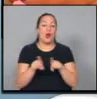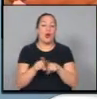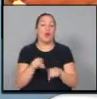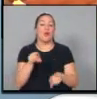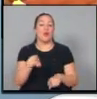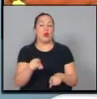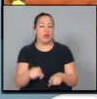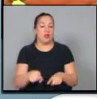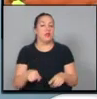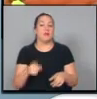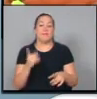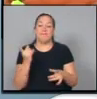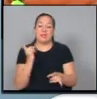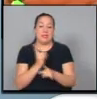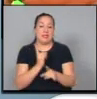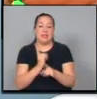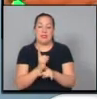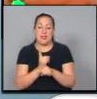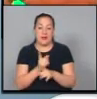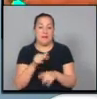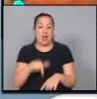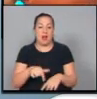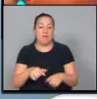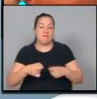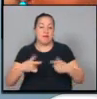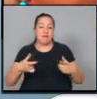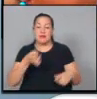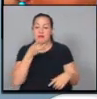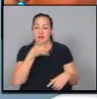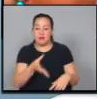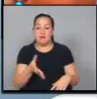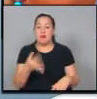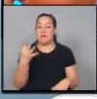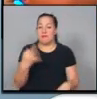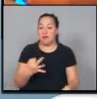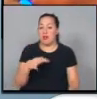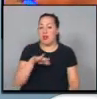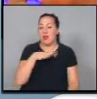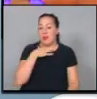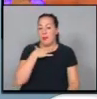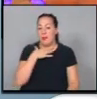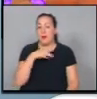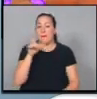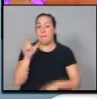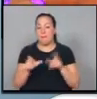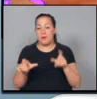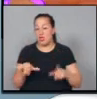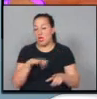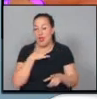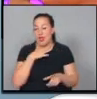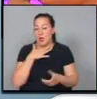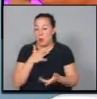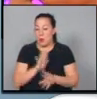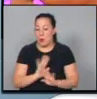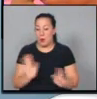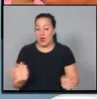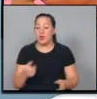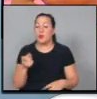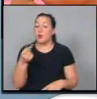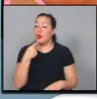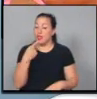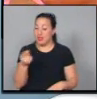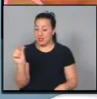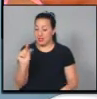es más habitual, lamentablemente, los hechos vandálicos en las escuelas. Bueno, eran delincuentes. Sí. Estas personas eran delincuentes. Y vos lo decías